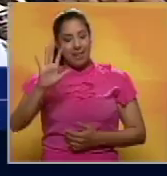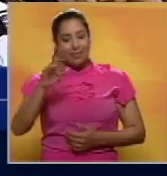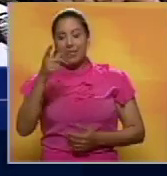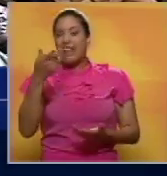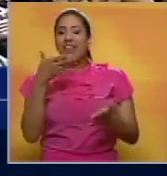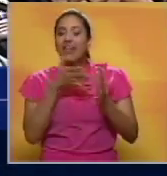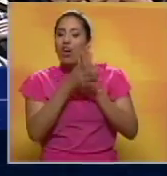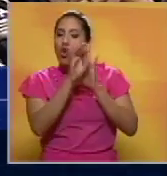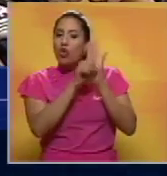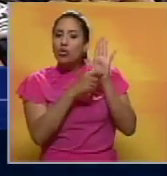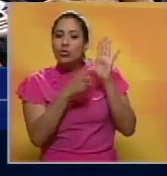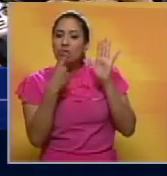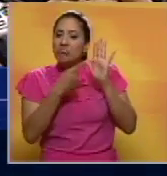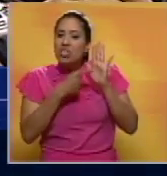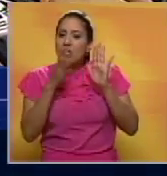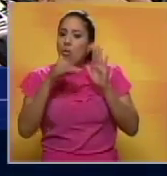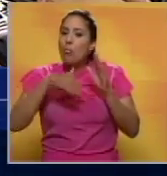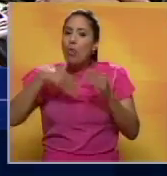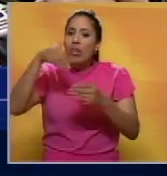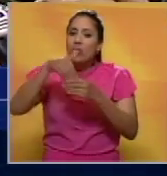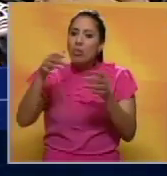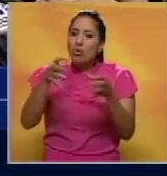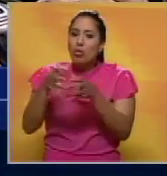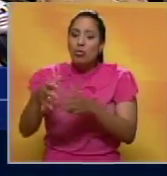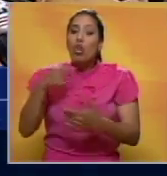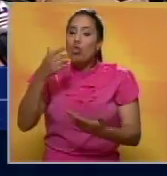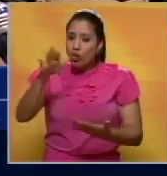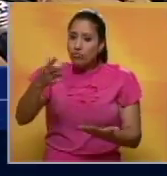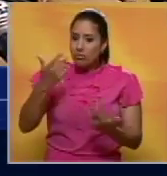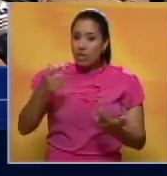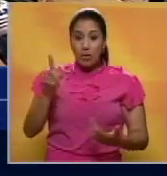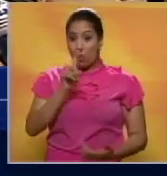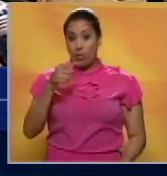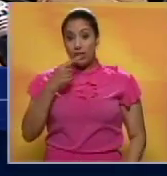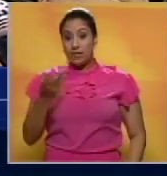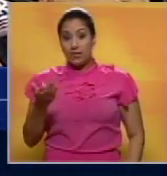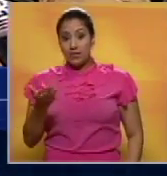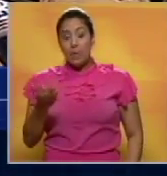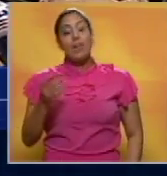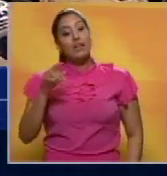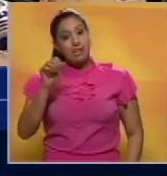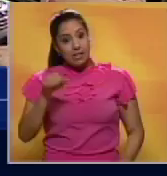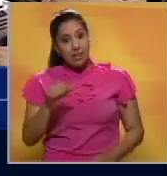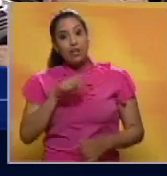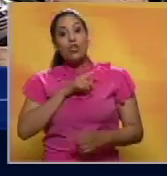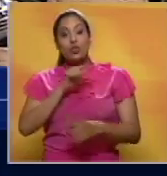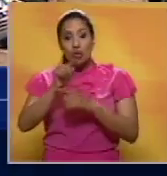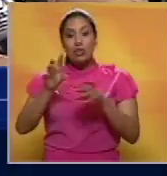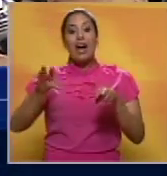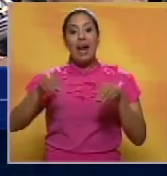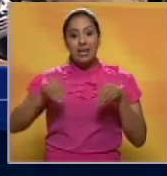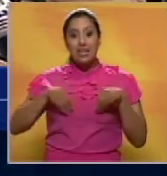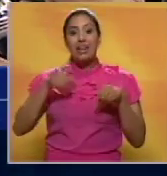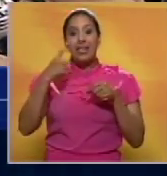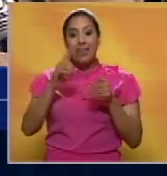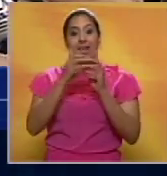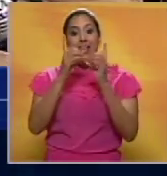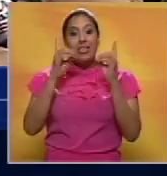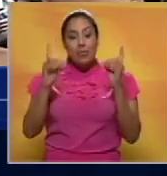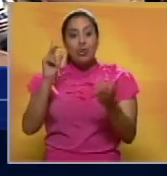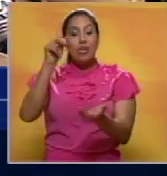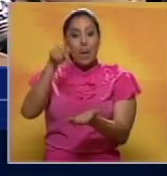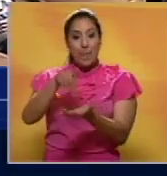de la Constitución dice que no puede haber elecciones sectoriales? ¿Dónde lo dice? No lo dice. Efectivamente lo reconoce. Dice que hay una